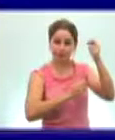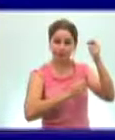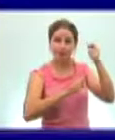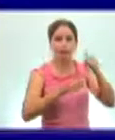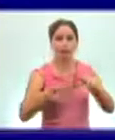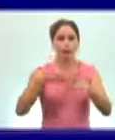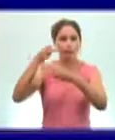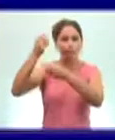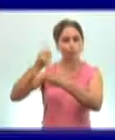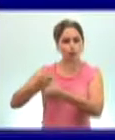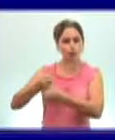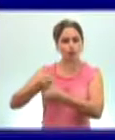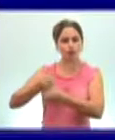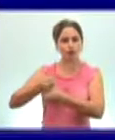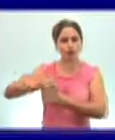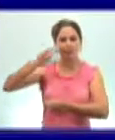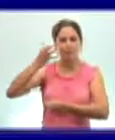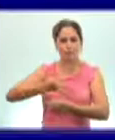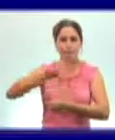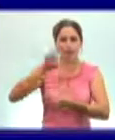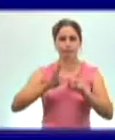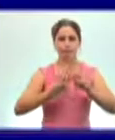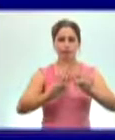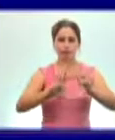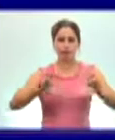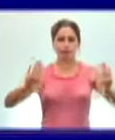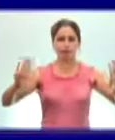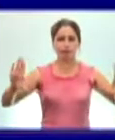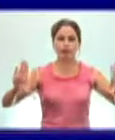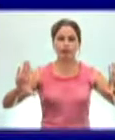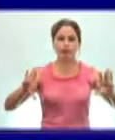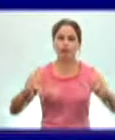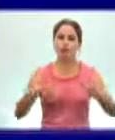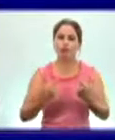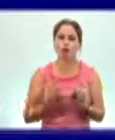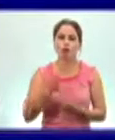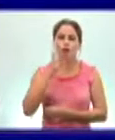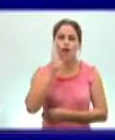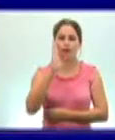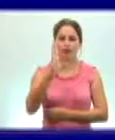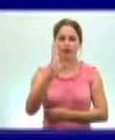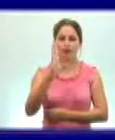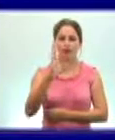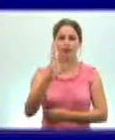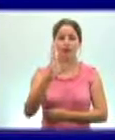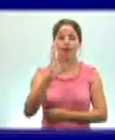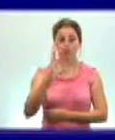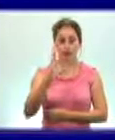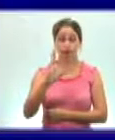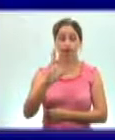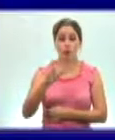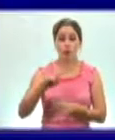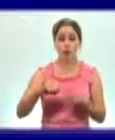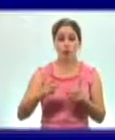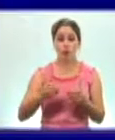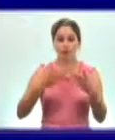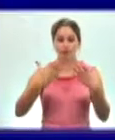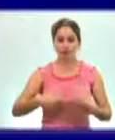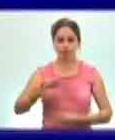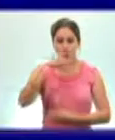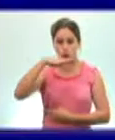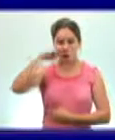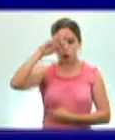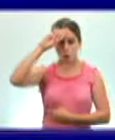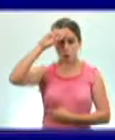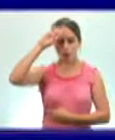porta siempre hacia el frente en un sentido de respeto y de dignificación porque representa la dignidad cubana. Es